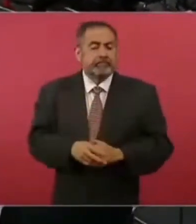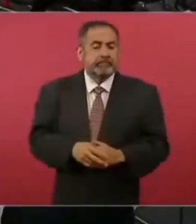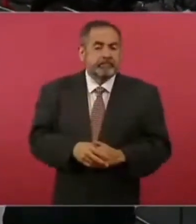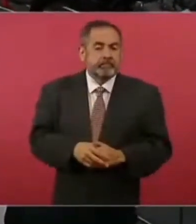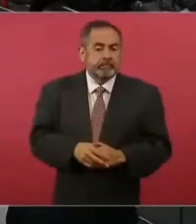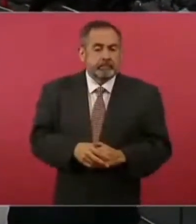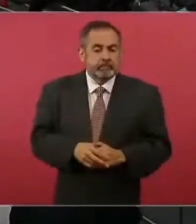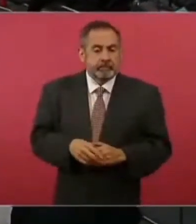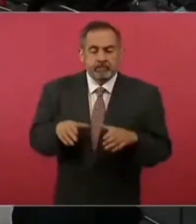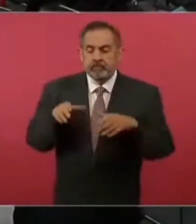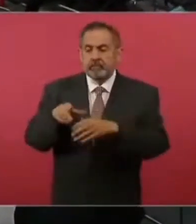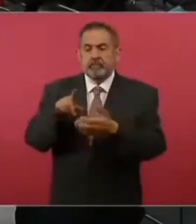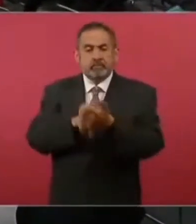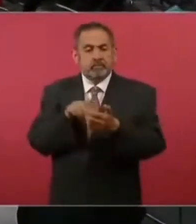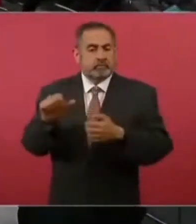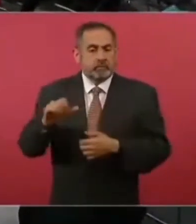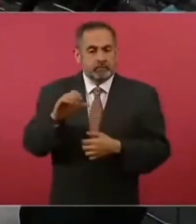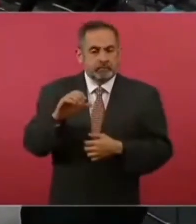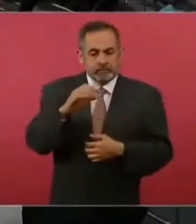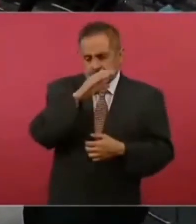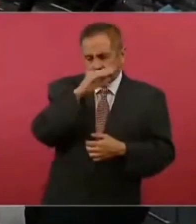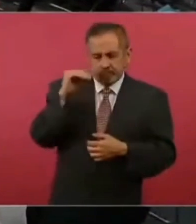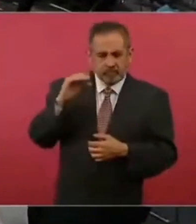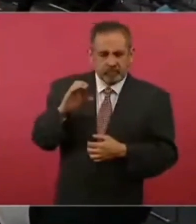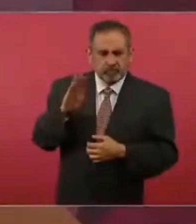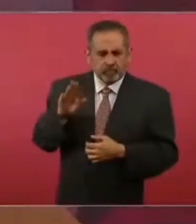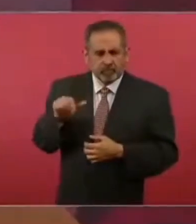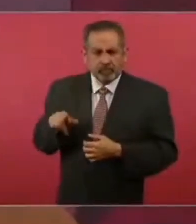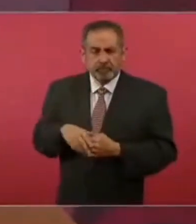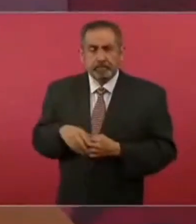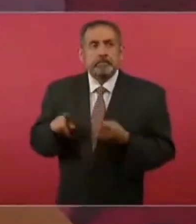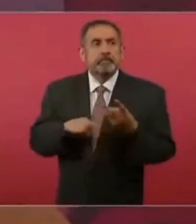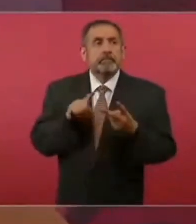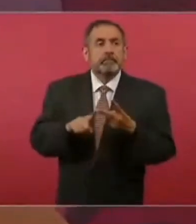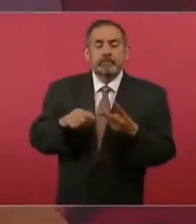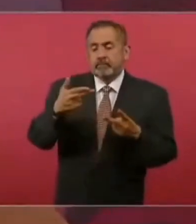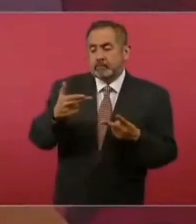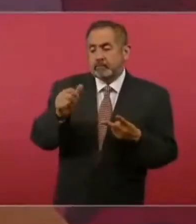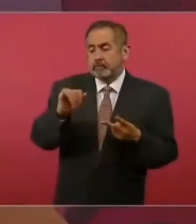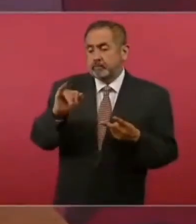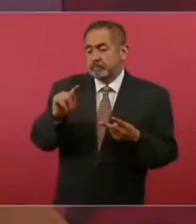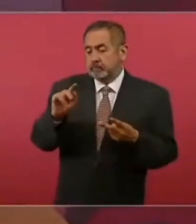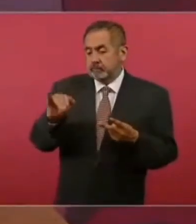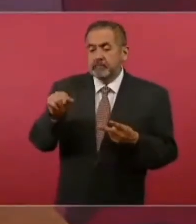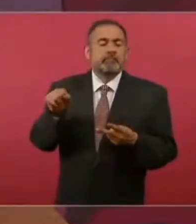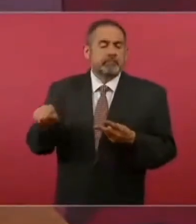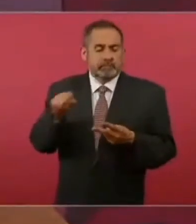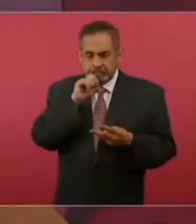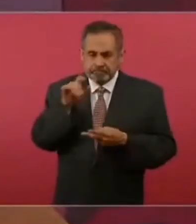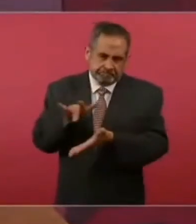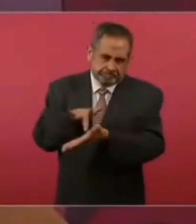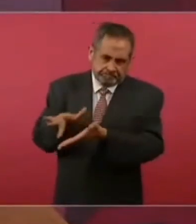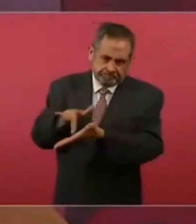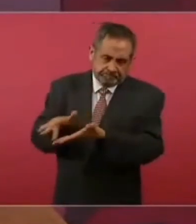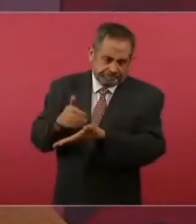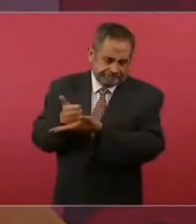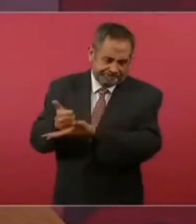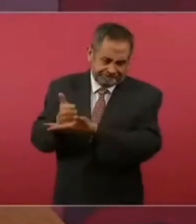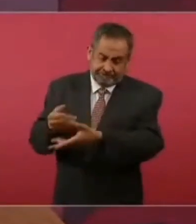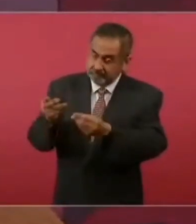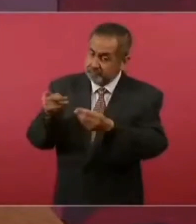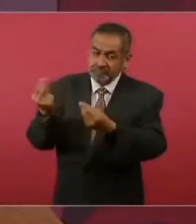caso de Cuba, ayudamos a Haití, que lo necesita